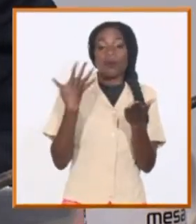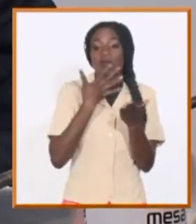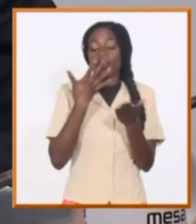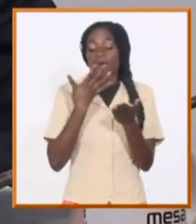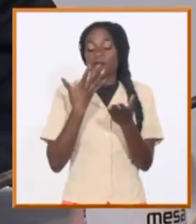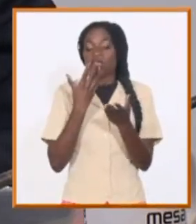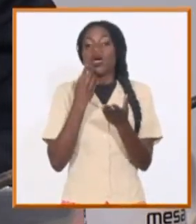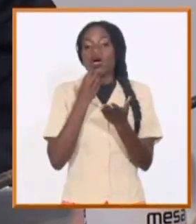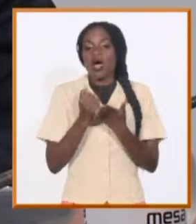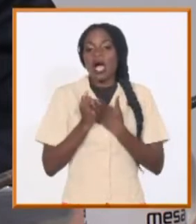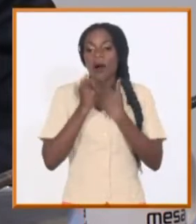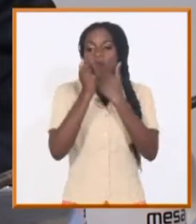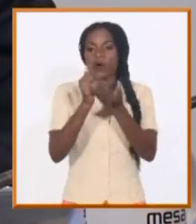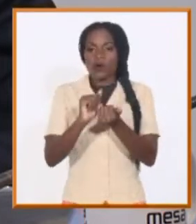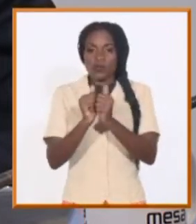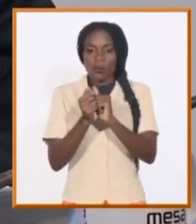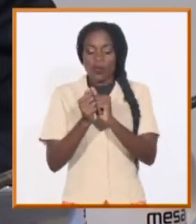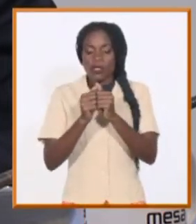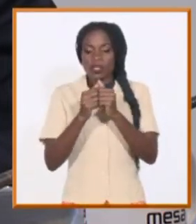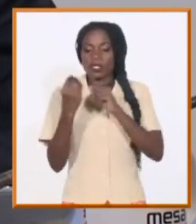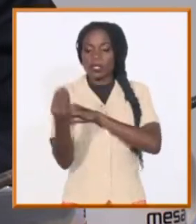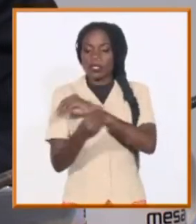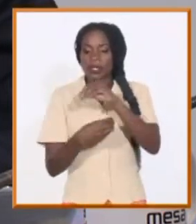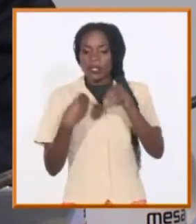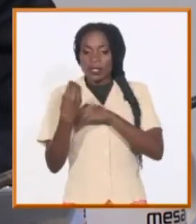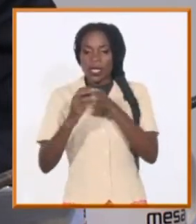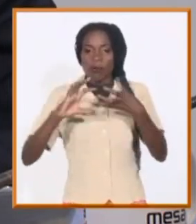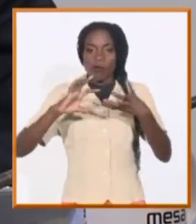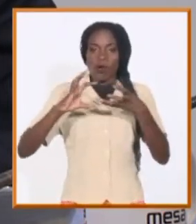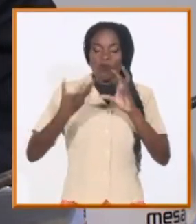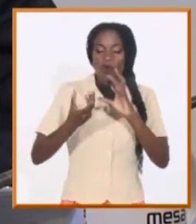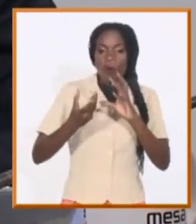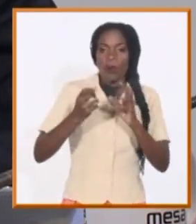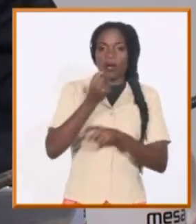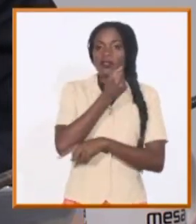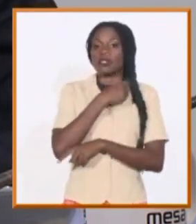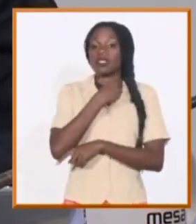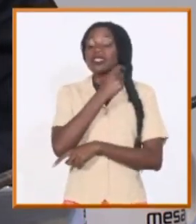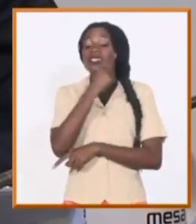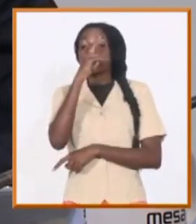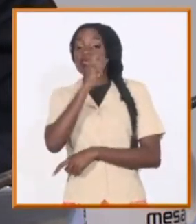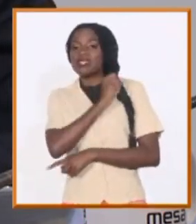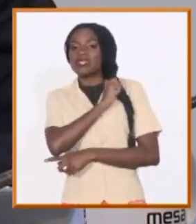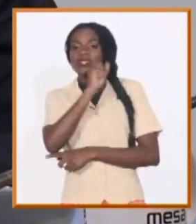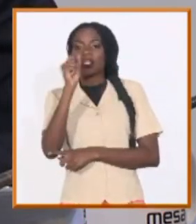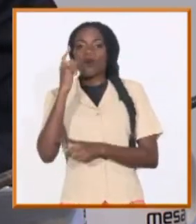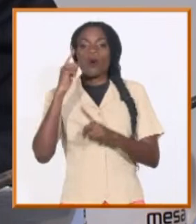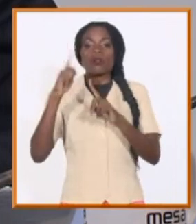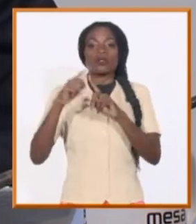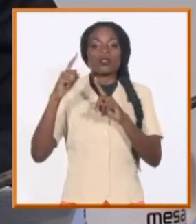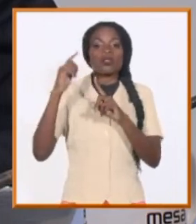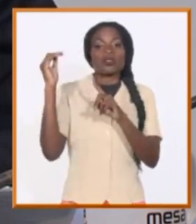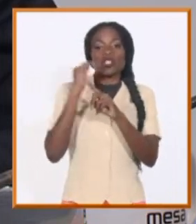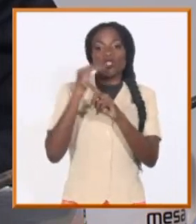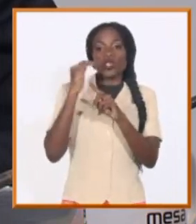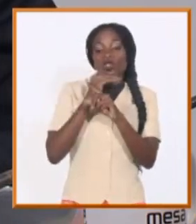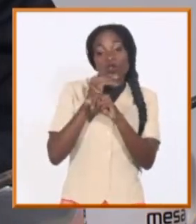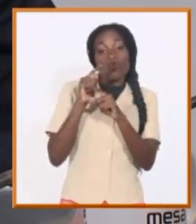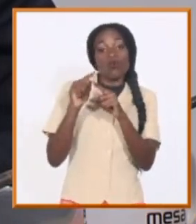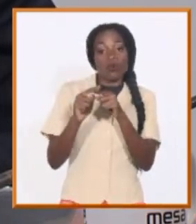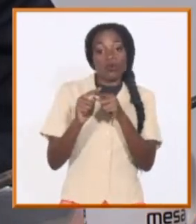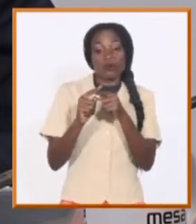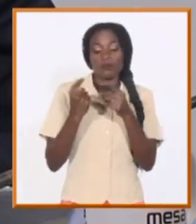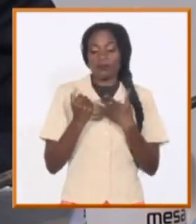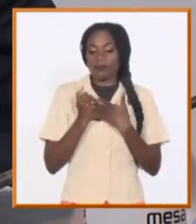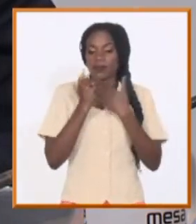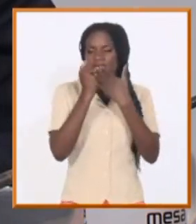cambian las infraestructuras, se logran la tecnología de punta, el